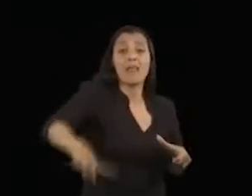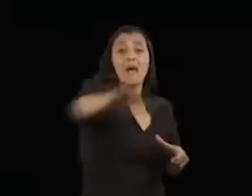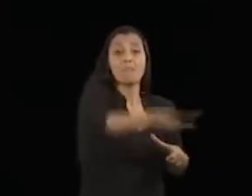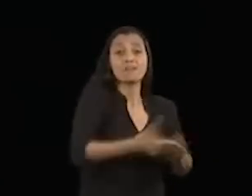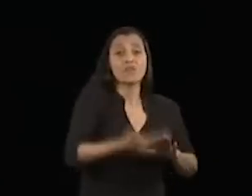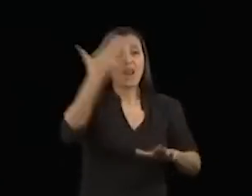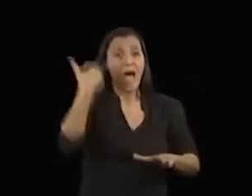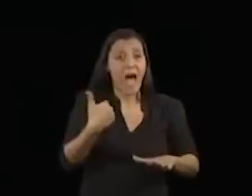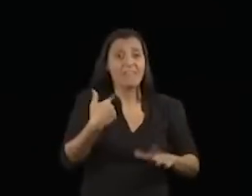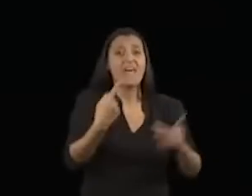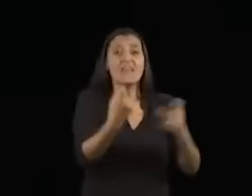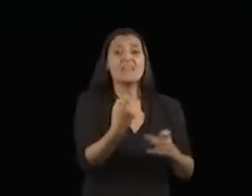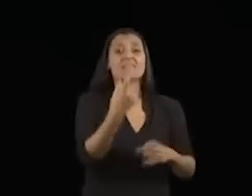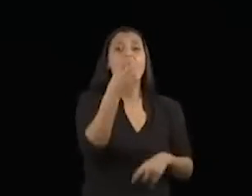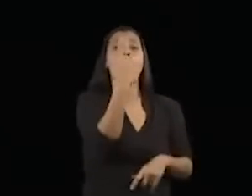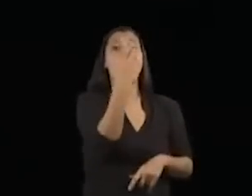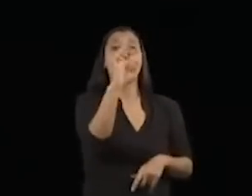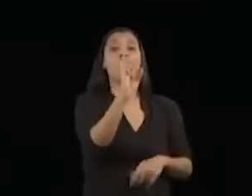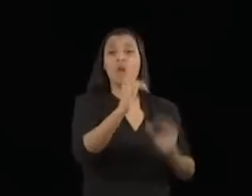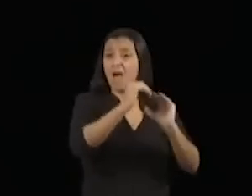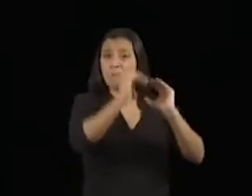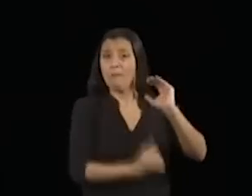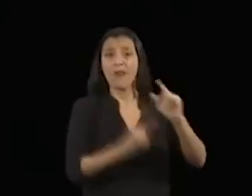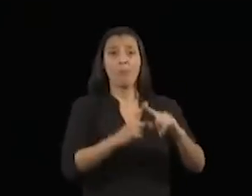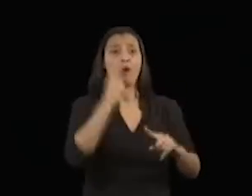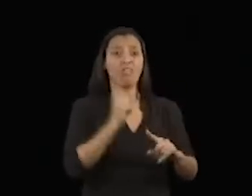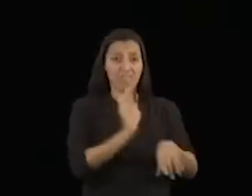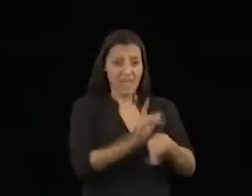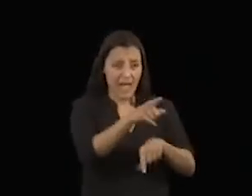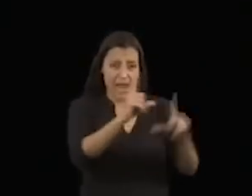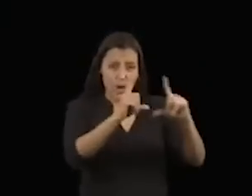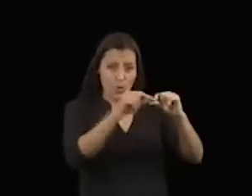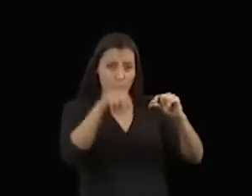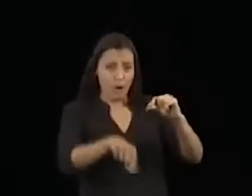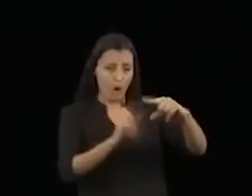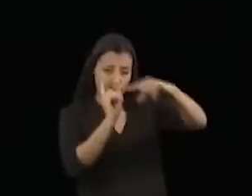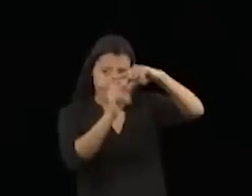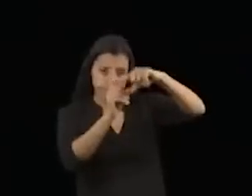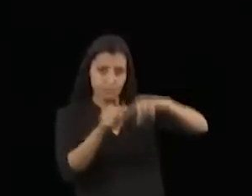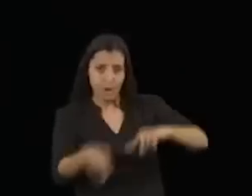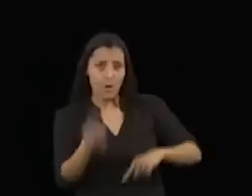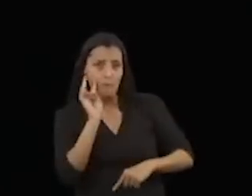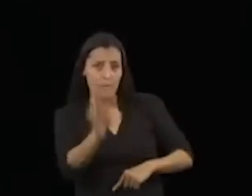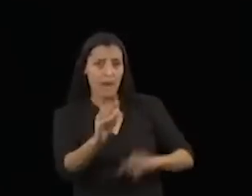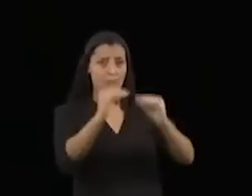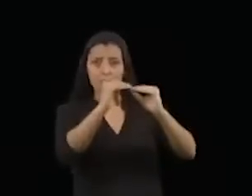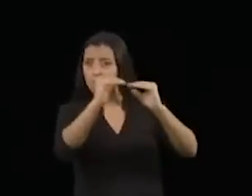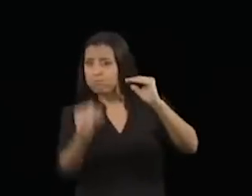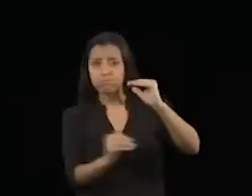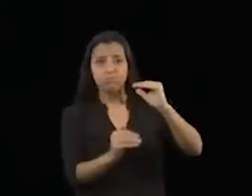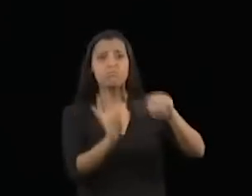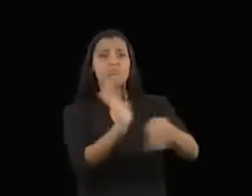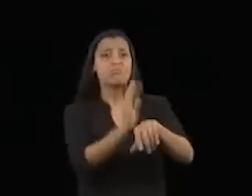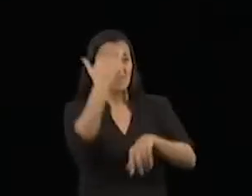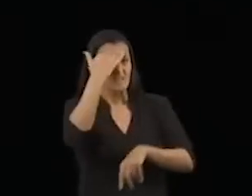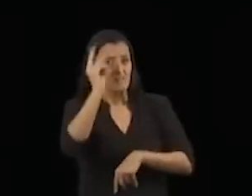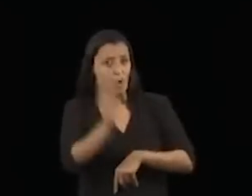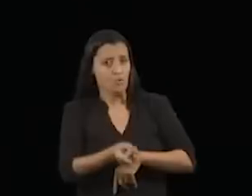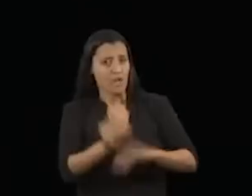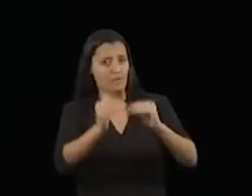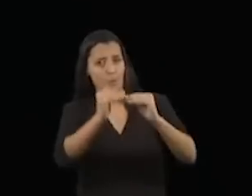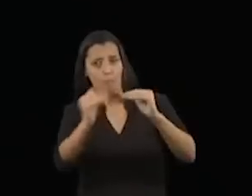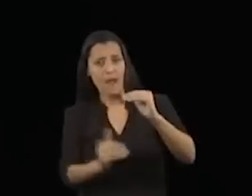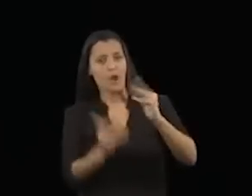con $1 diario y ese número, cuando en la serie que estamos mirando, había bajado a menos del 15%. Entonces, ¿cómo